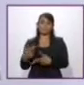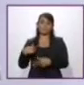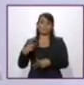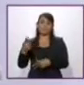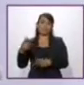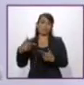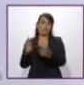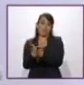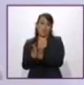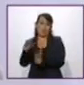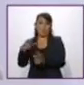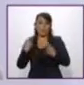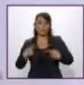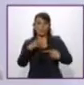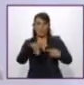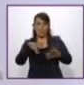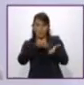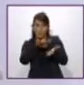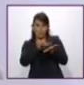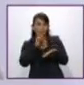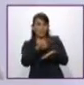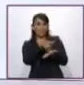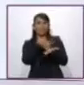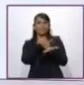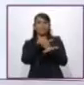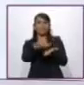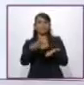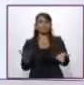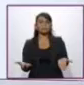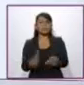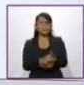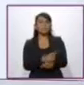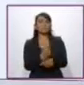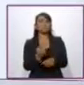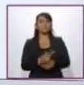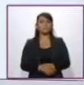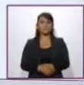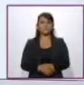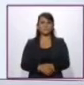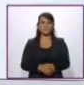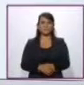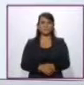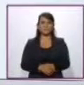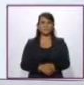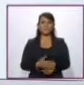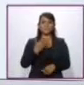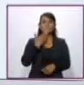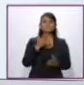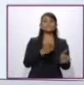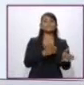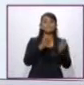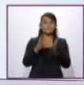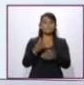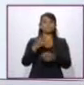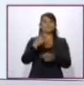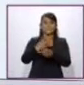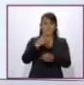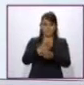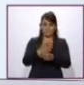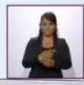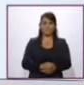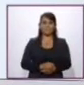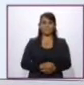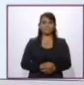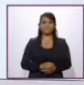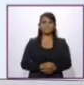siguieras en el cargo. Te despidieron. Gracias, candidata. Terminó su tiempo. En tercer turno, Celia Amaya,